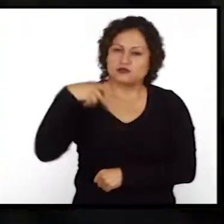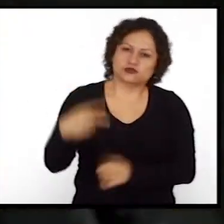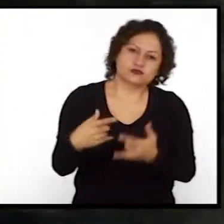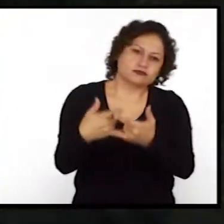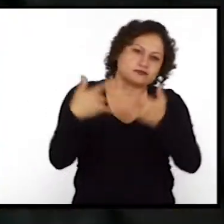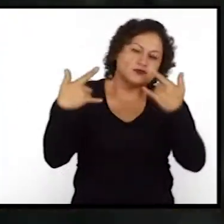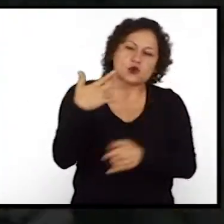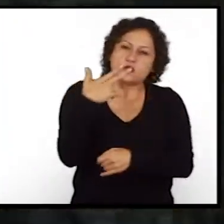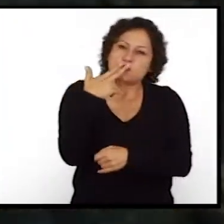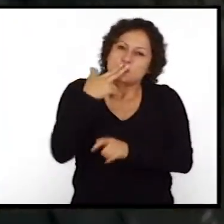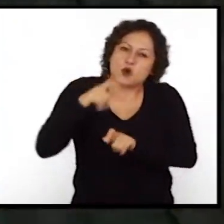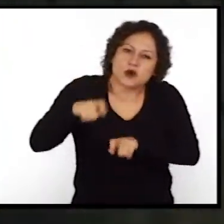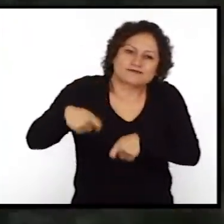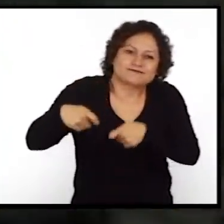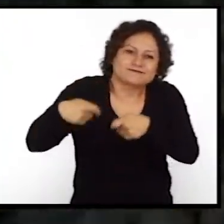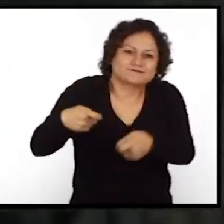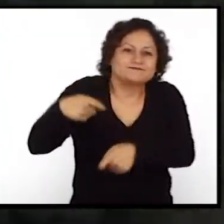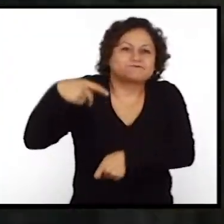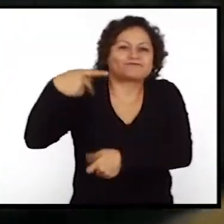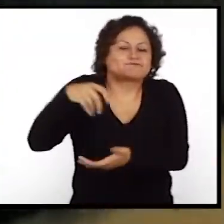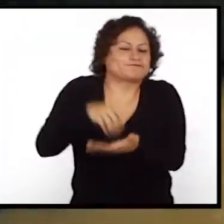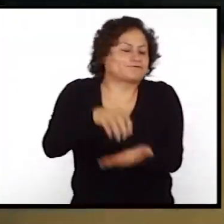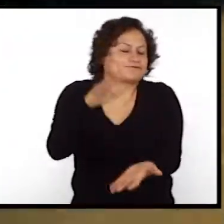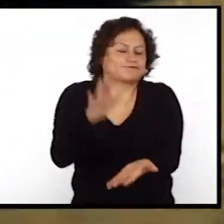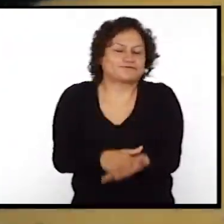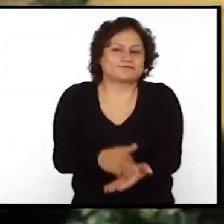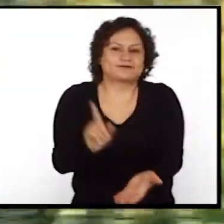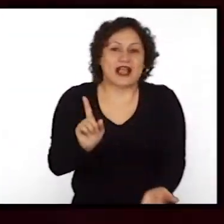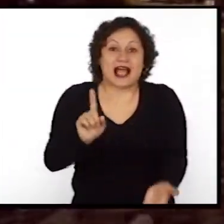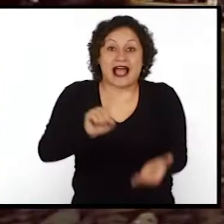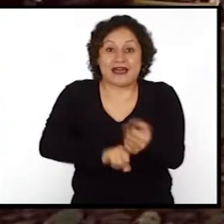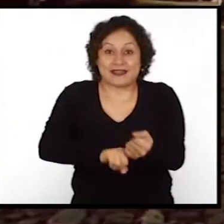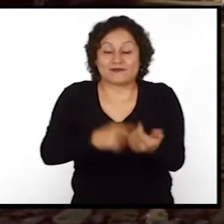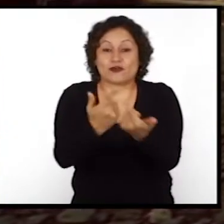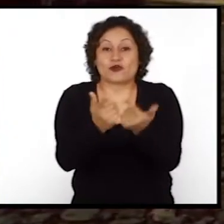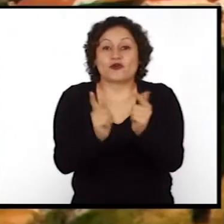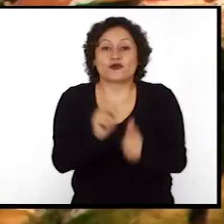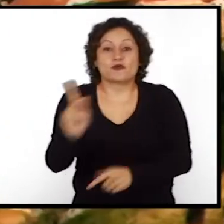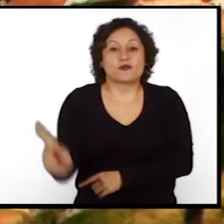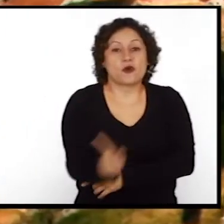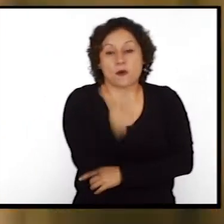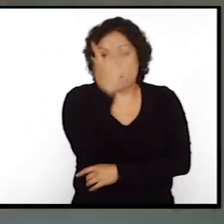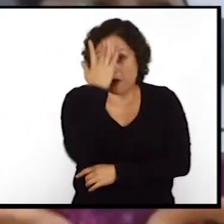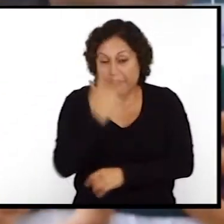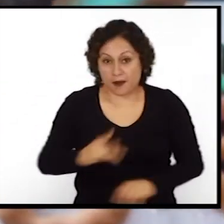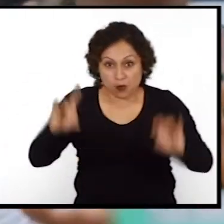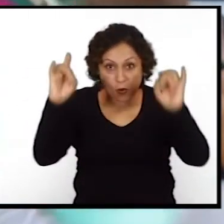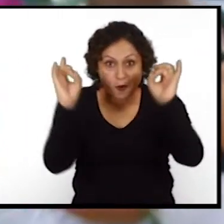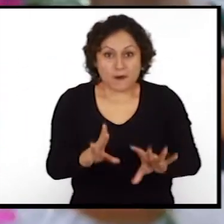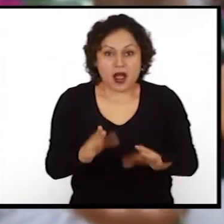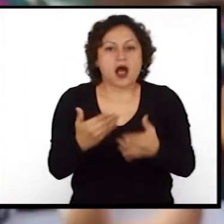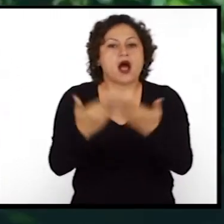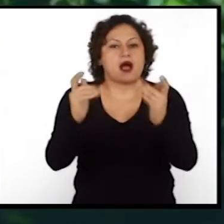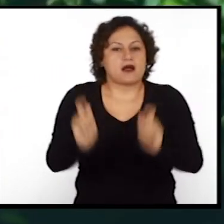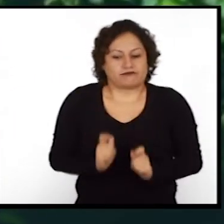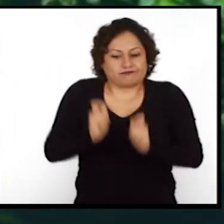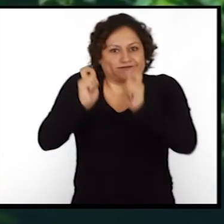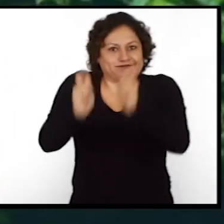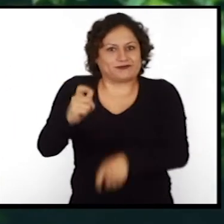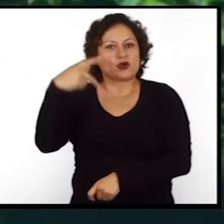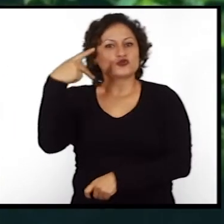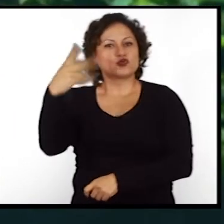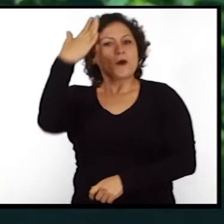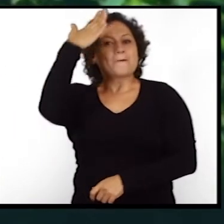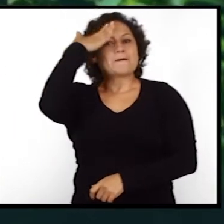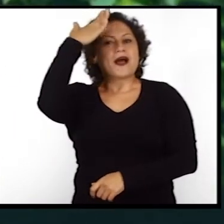un después con su historia y tradición al ser un referente y convertirse en cuna de pueblos mágicos, siendo designado como